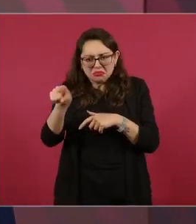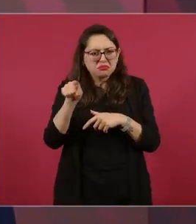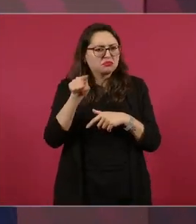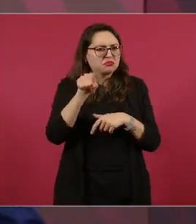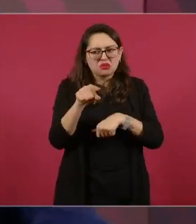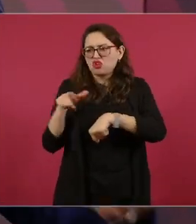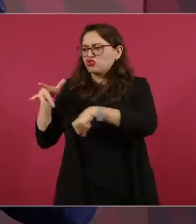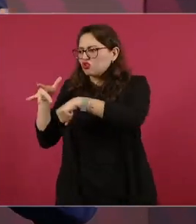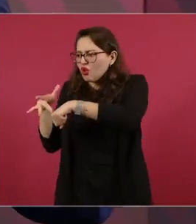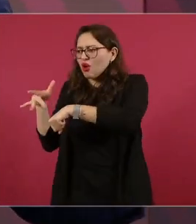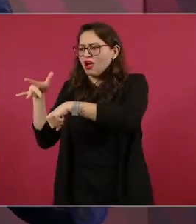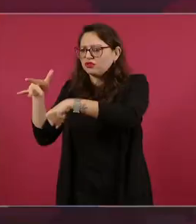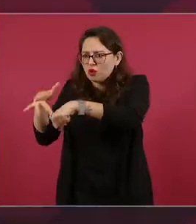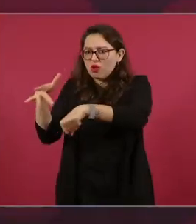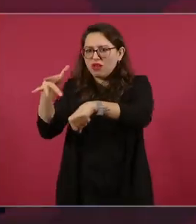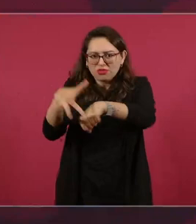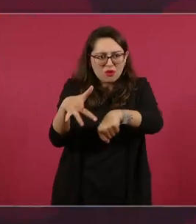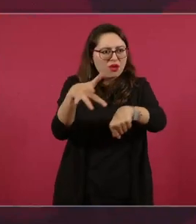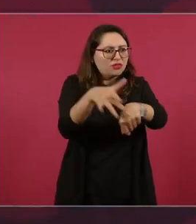Entonces,